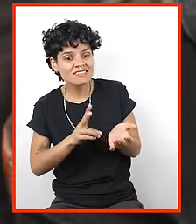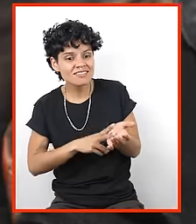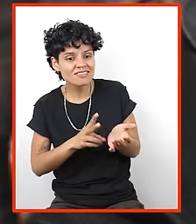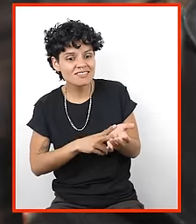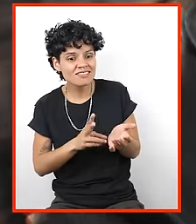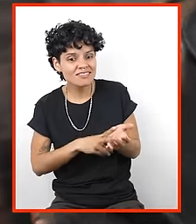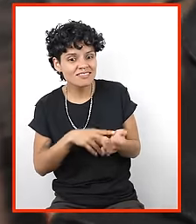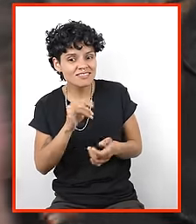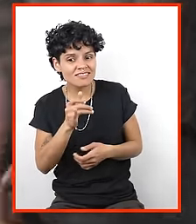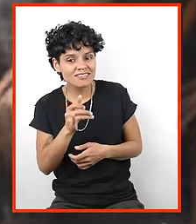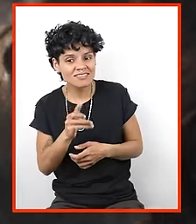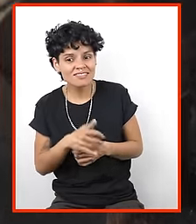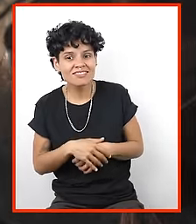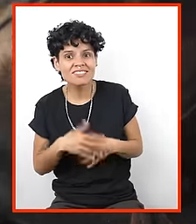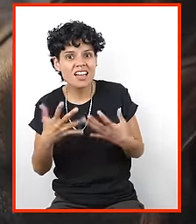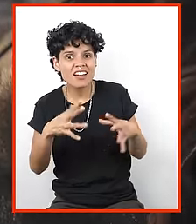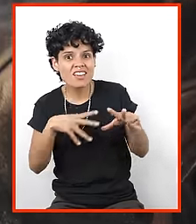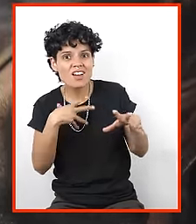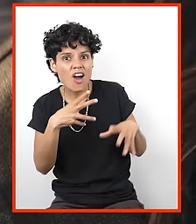que te robaron.